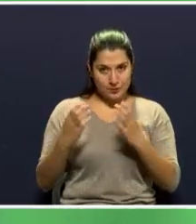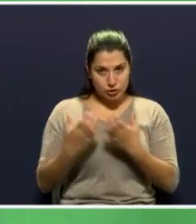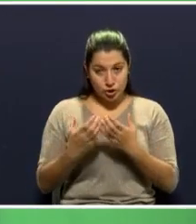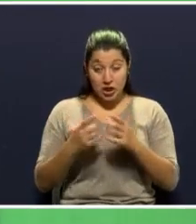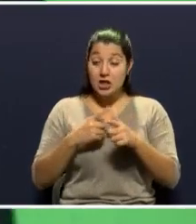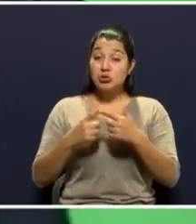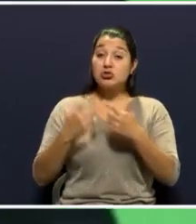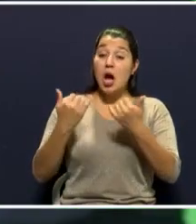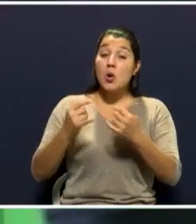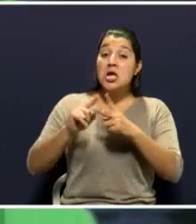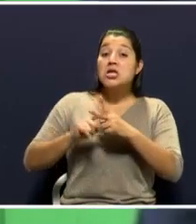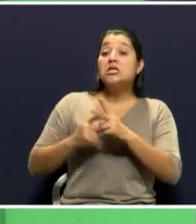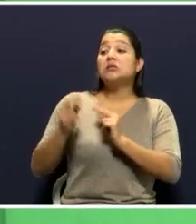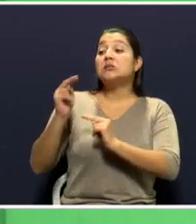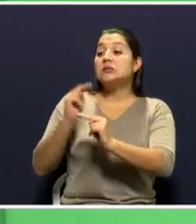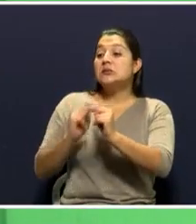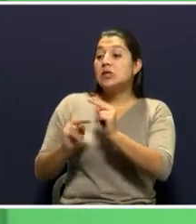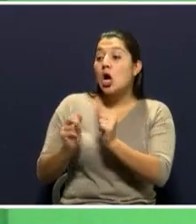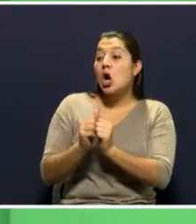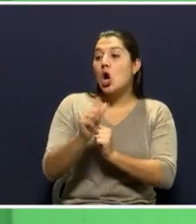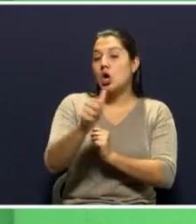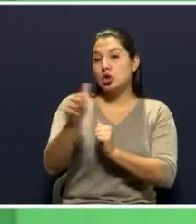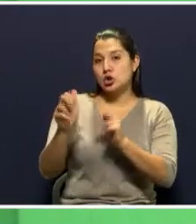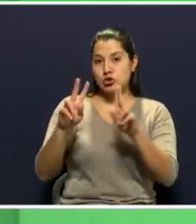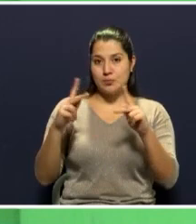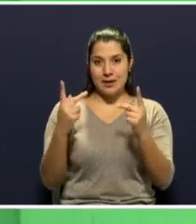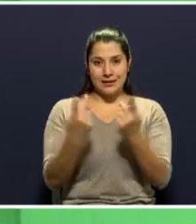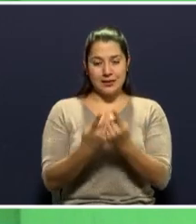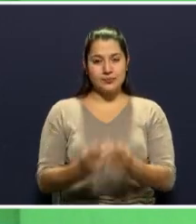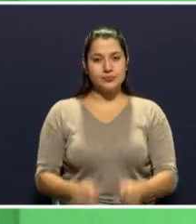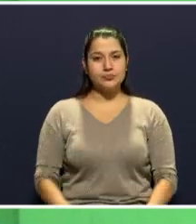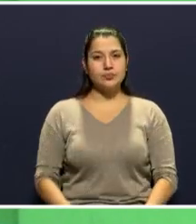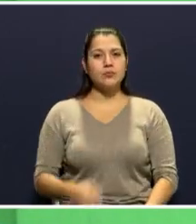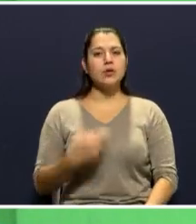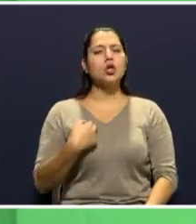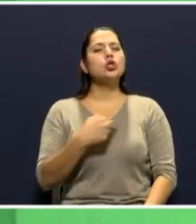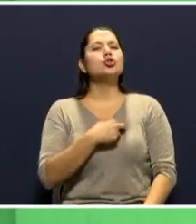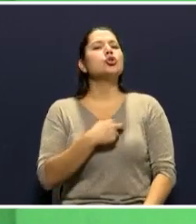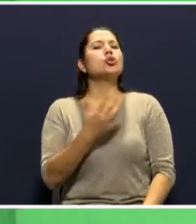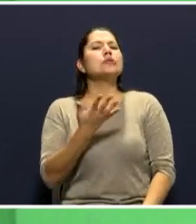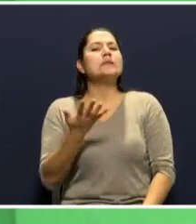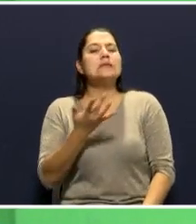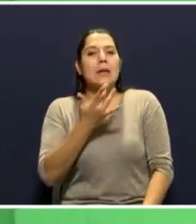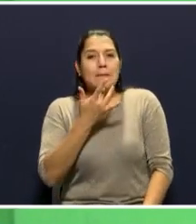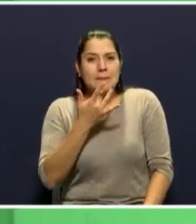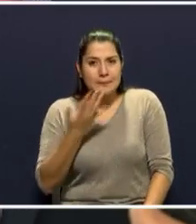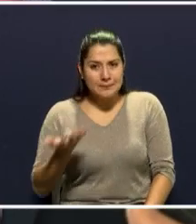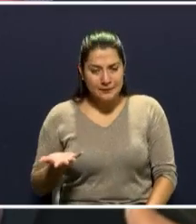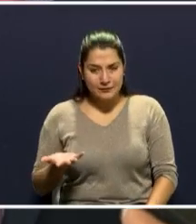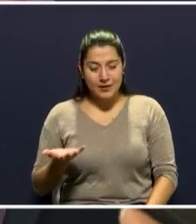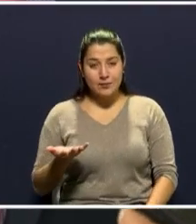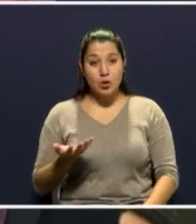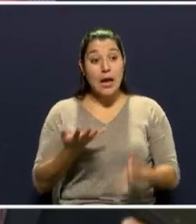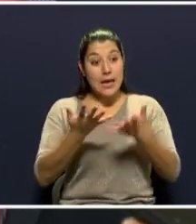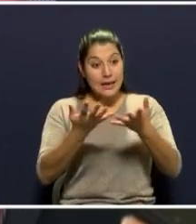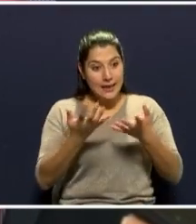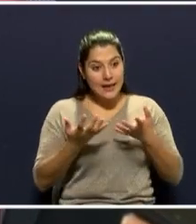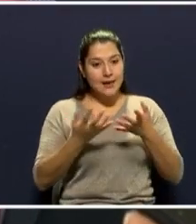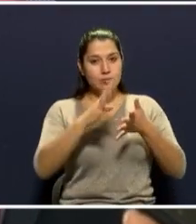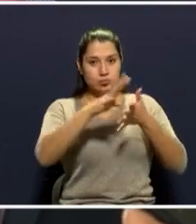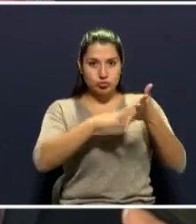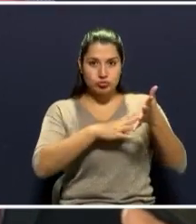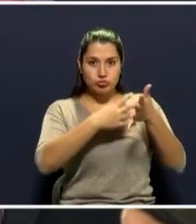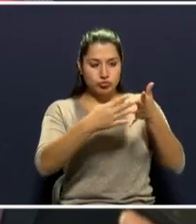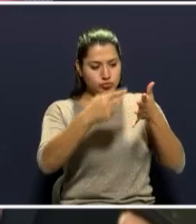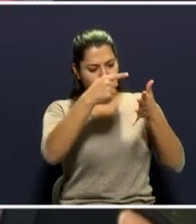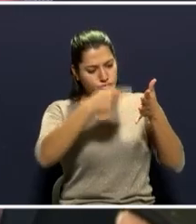las conversaciones con el resto de fracciones. Lo que nos interesa que prive es una agenda que Liberación Nacional por